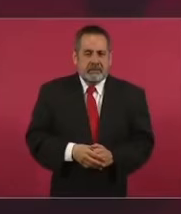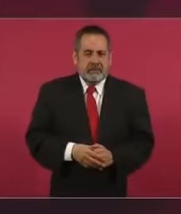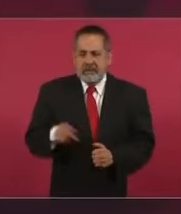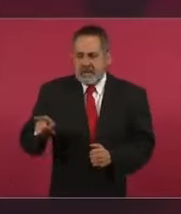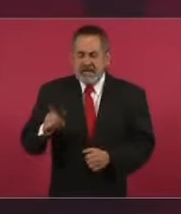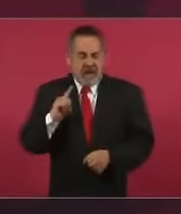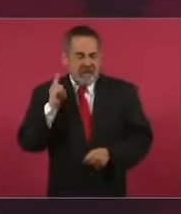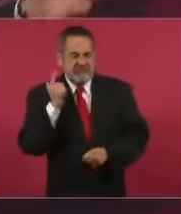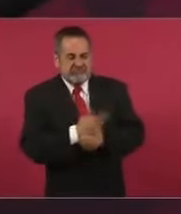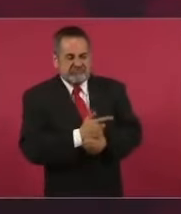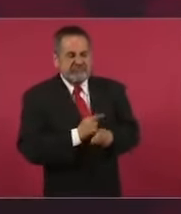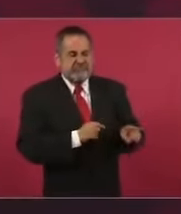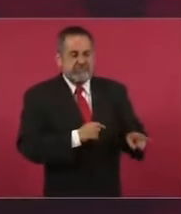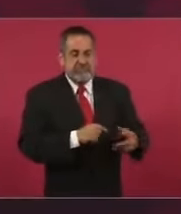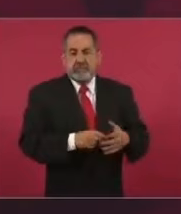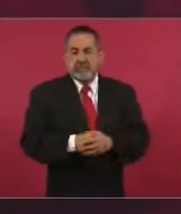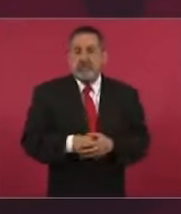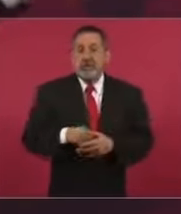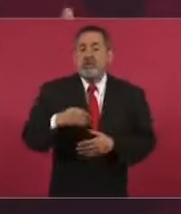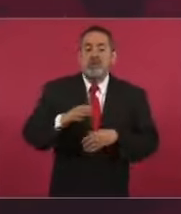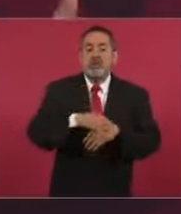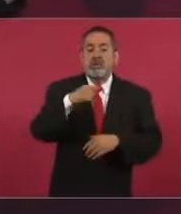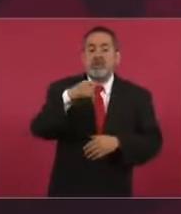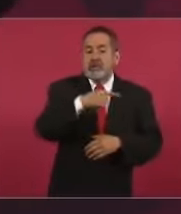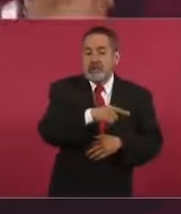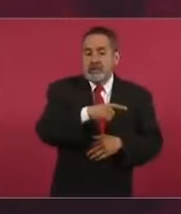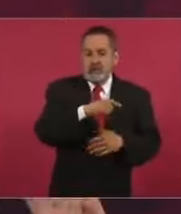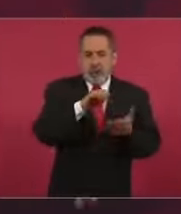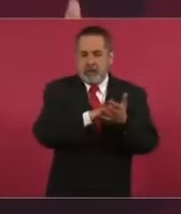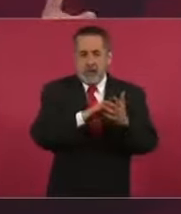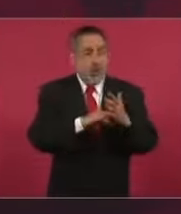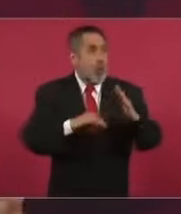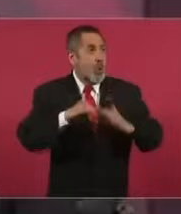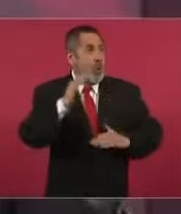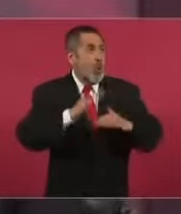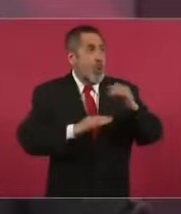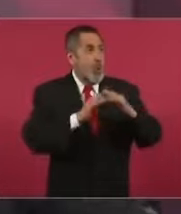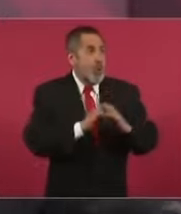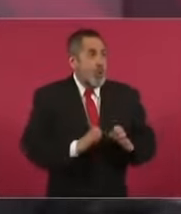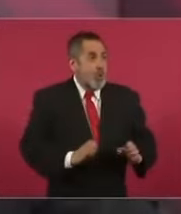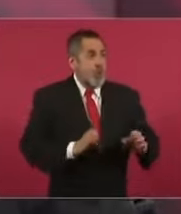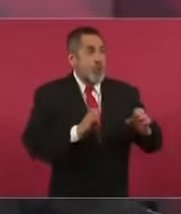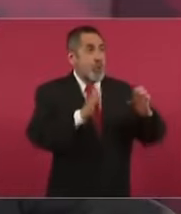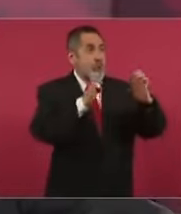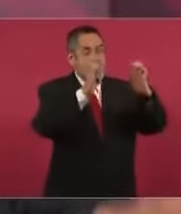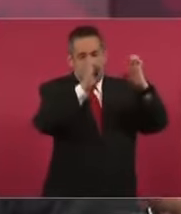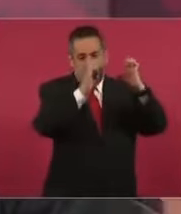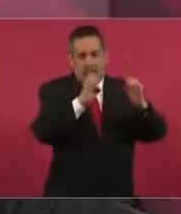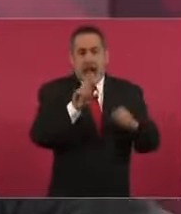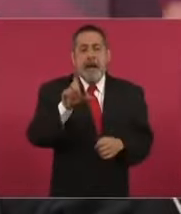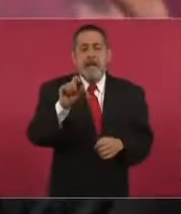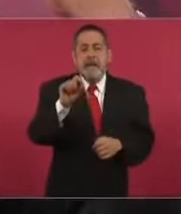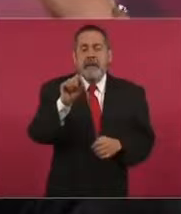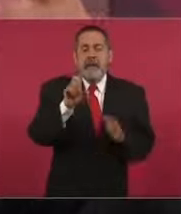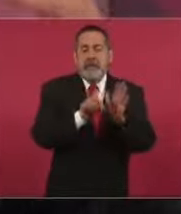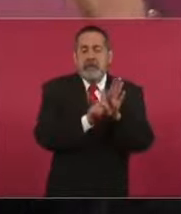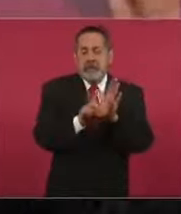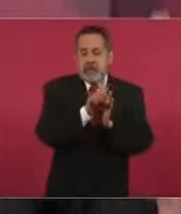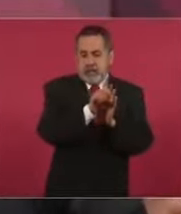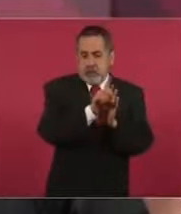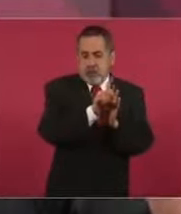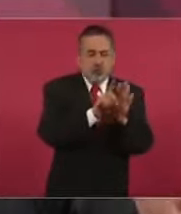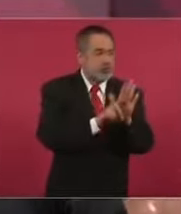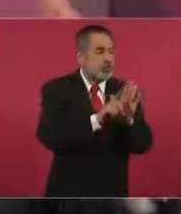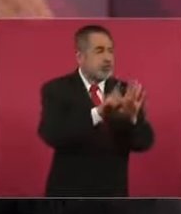porque si hacían un edificio de 20 departamentos,